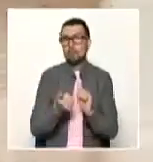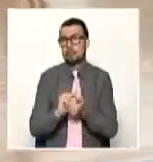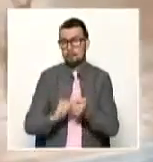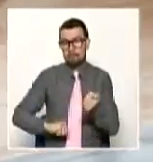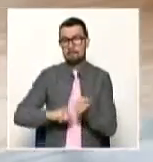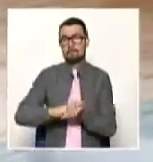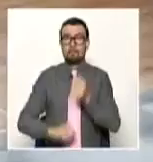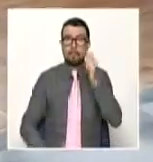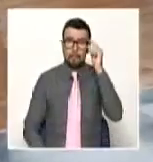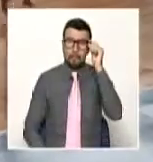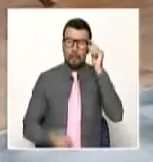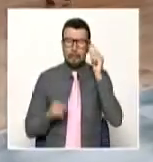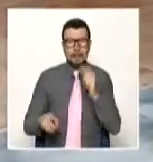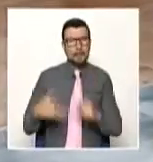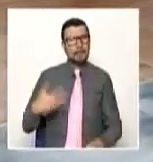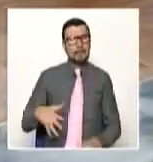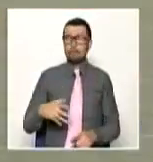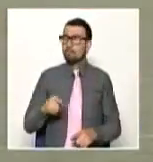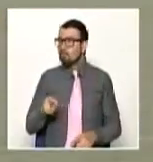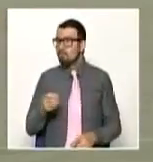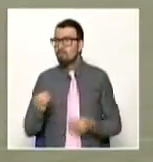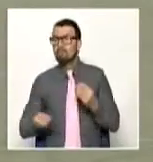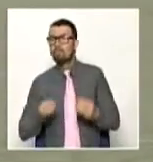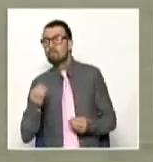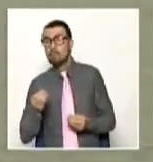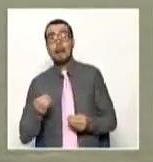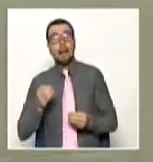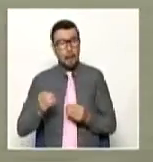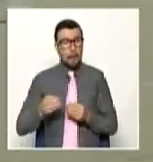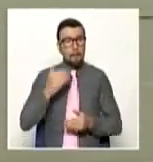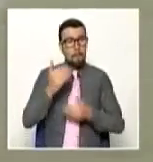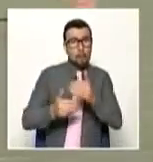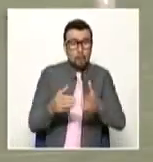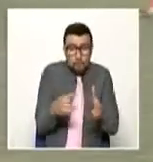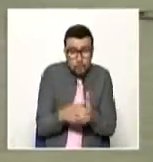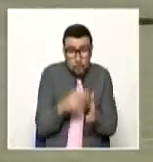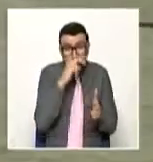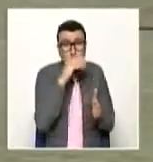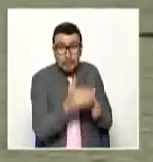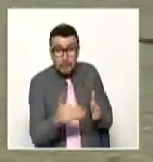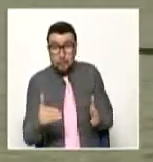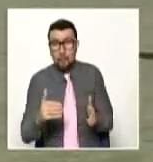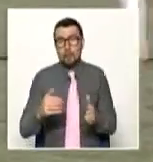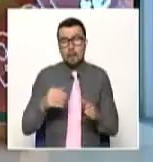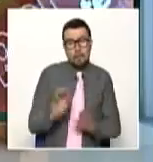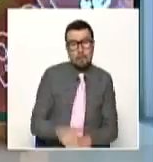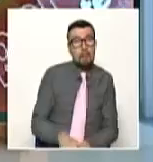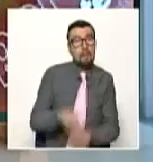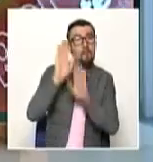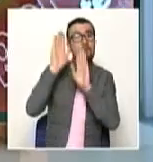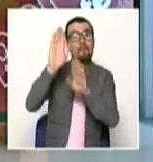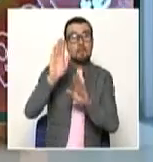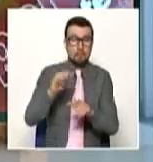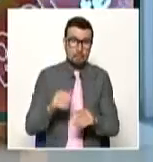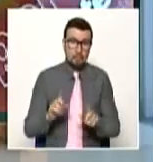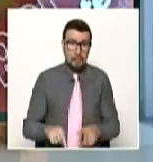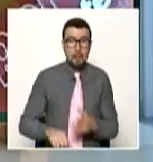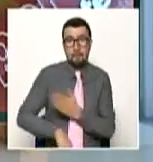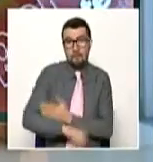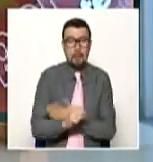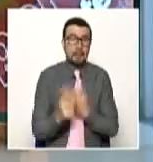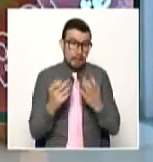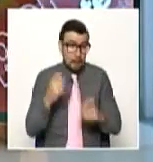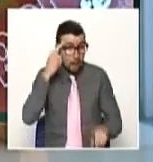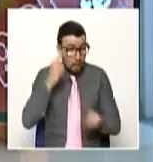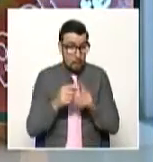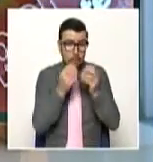retos de la Secretaría de Deporte en Caldas es fortalecer un proceso de divisiones menores en fútbol y baloncesto. Una participación de